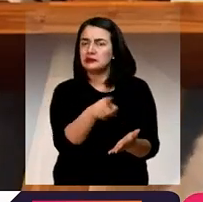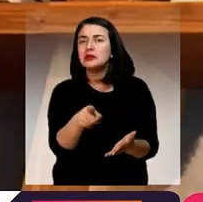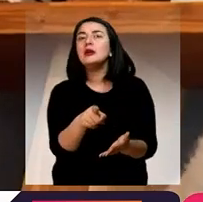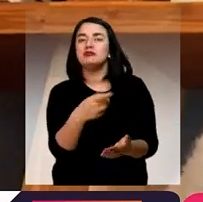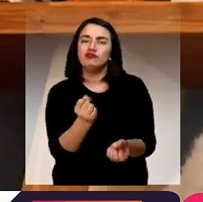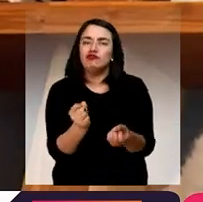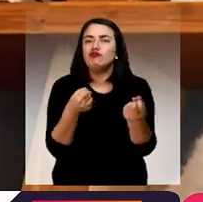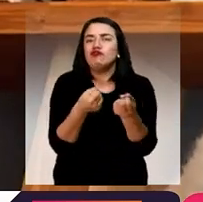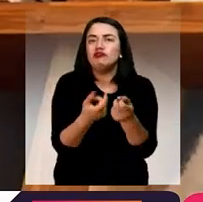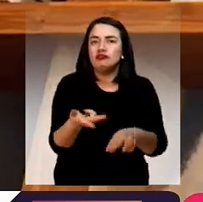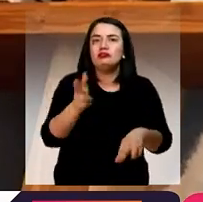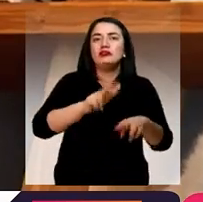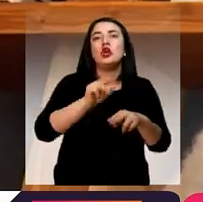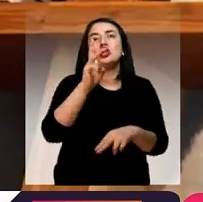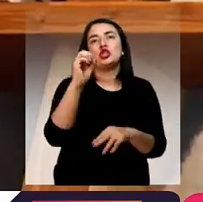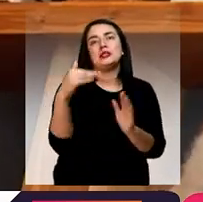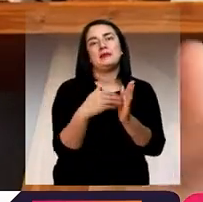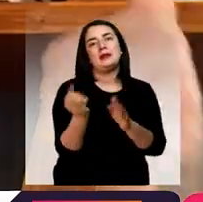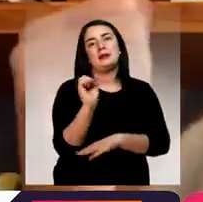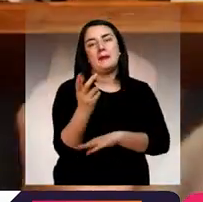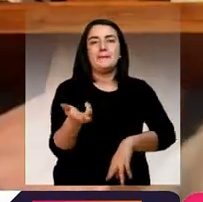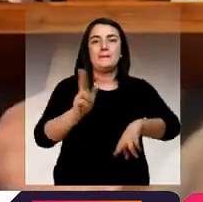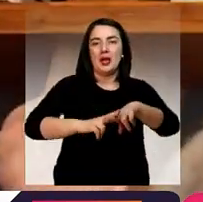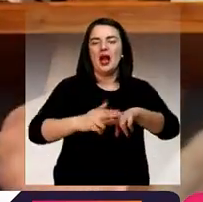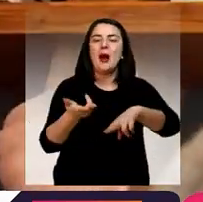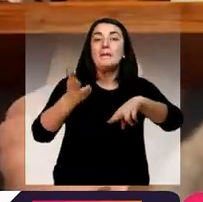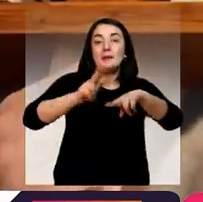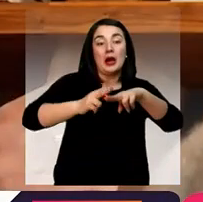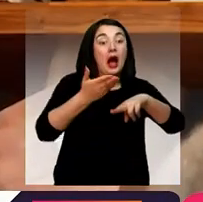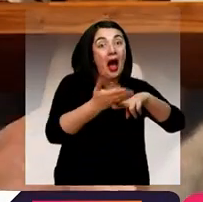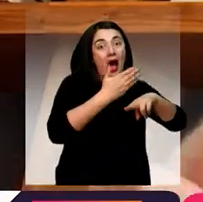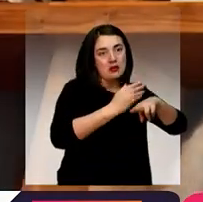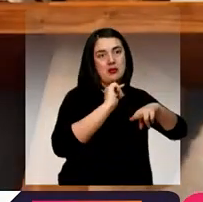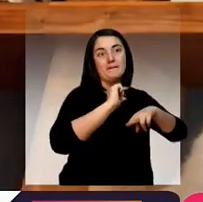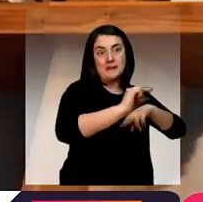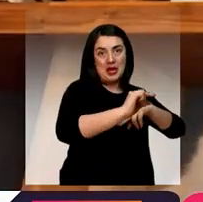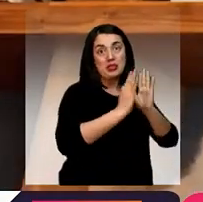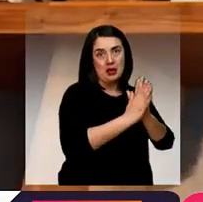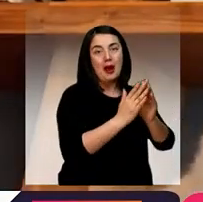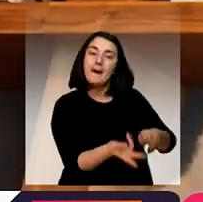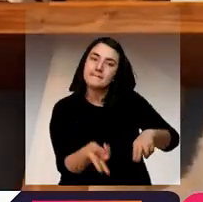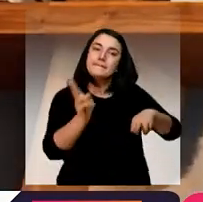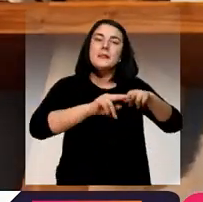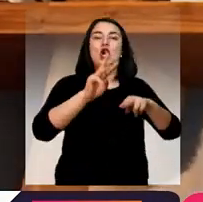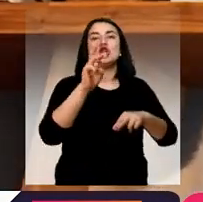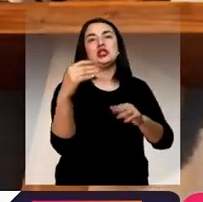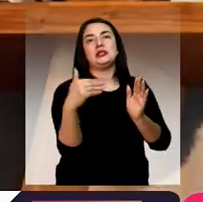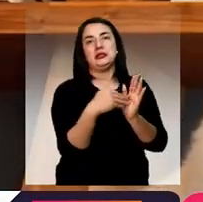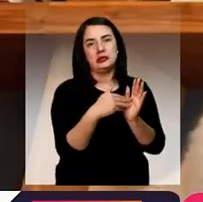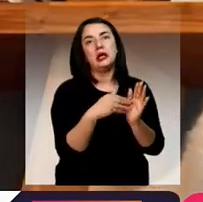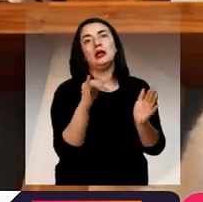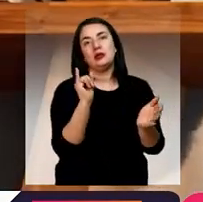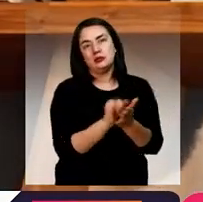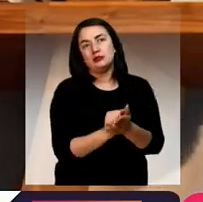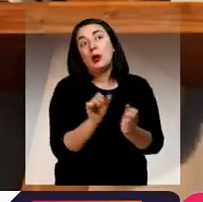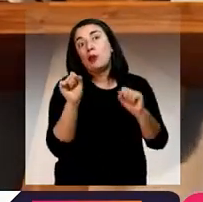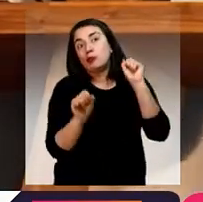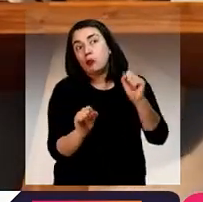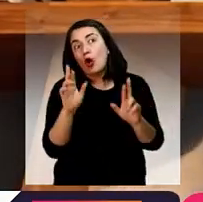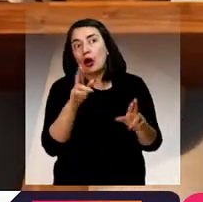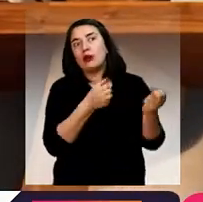un giro adicional de 80 mil digo adicional al que acabamos de hacer de diciembre de manera que con eso esperamos apoyar